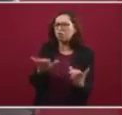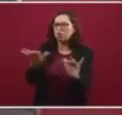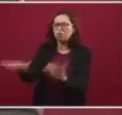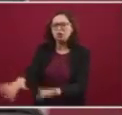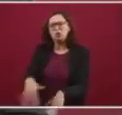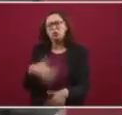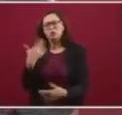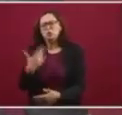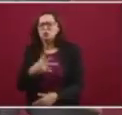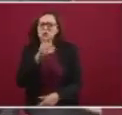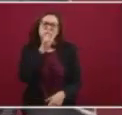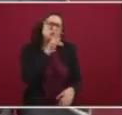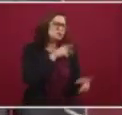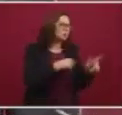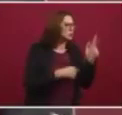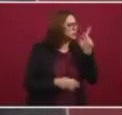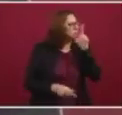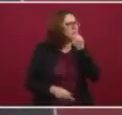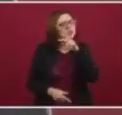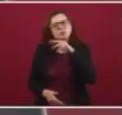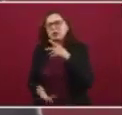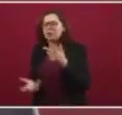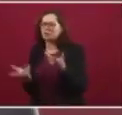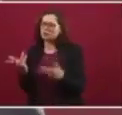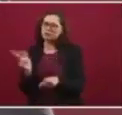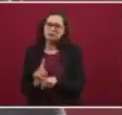en el caso de la derrama de ácido